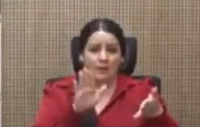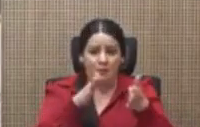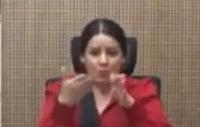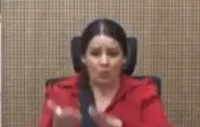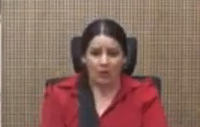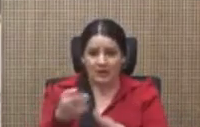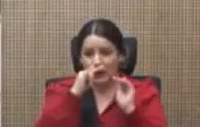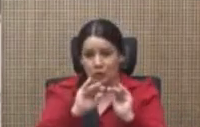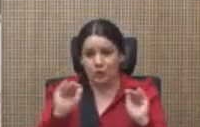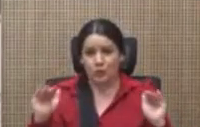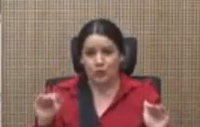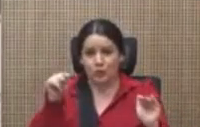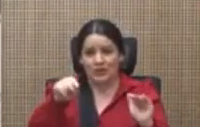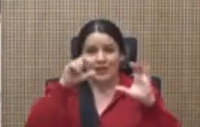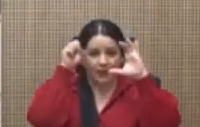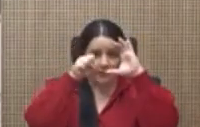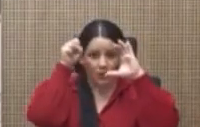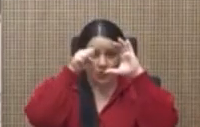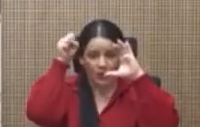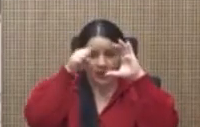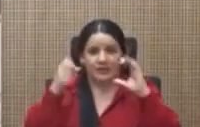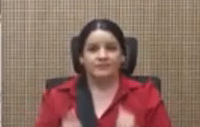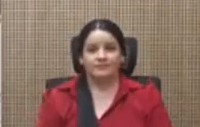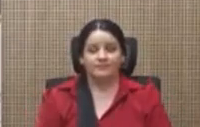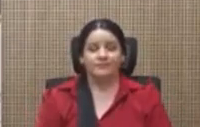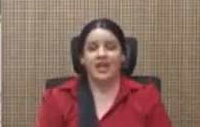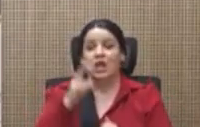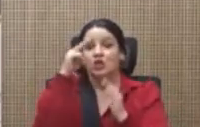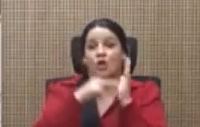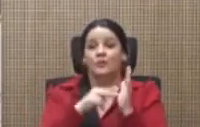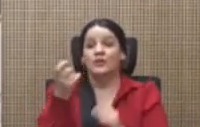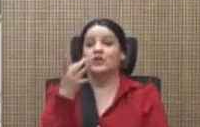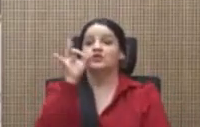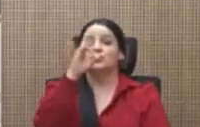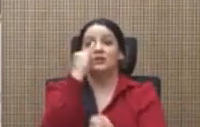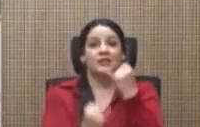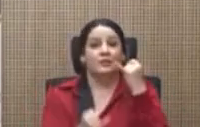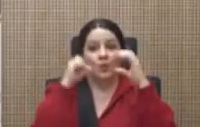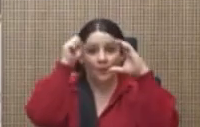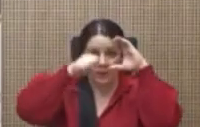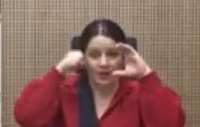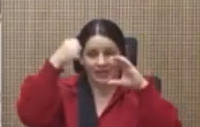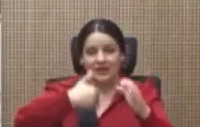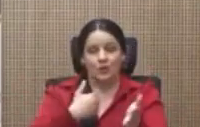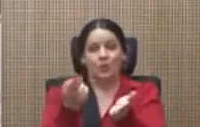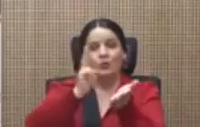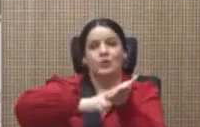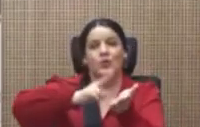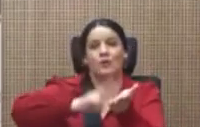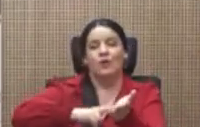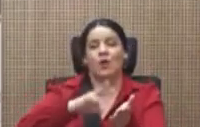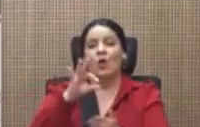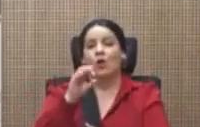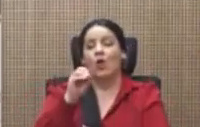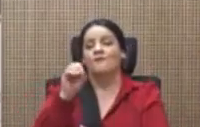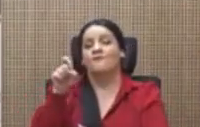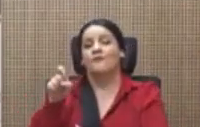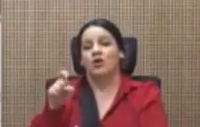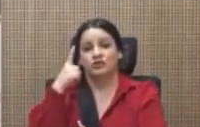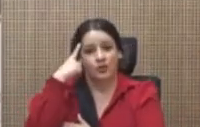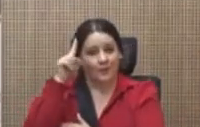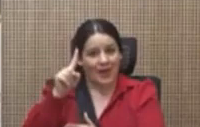esta película fue terminada en el año 2018 Oigan esto Qué curioso tenía un contrato firmado con Fox para la distribución